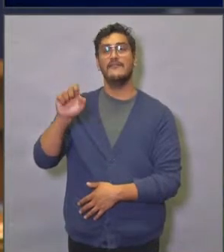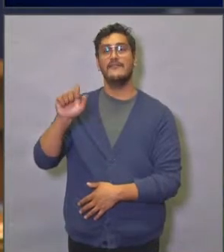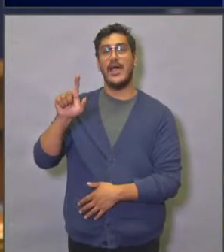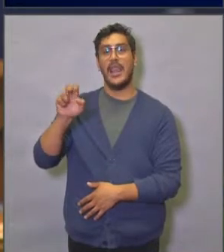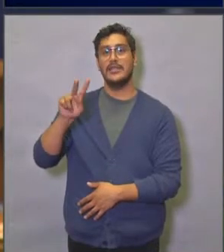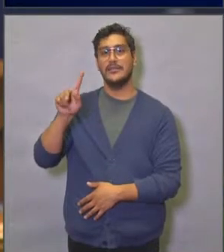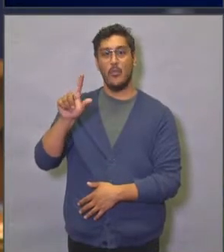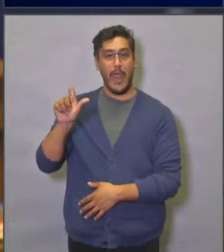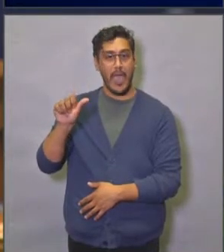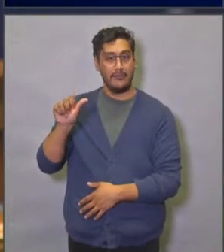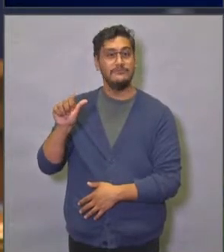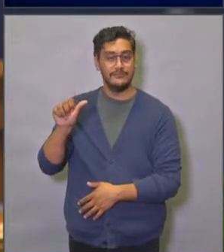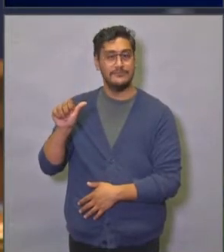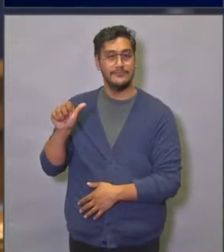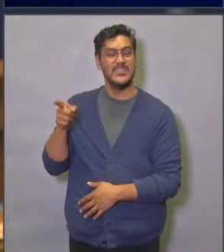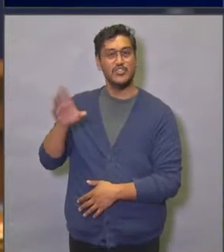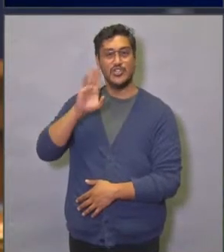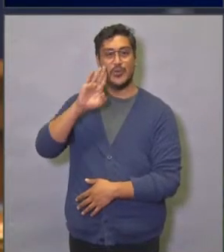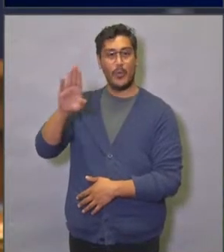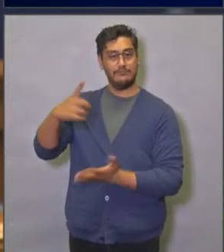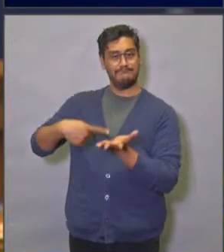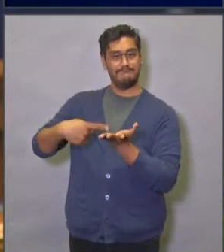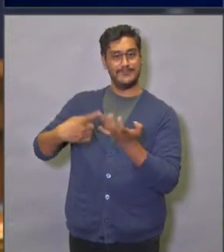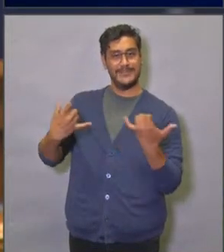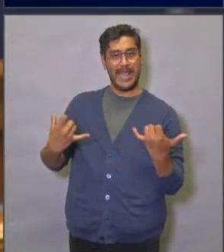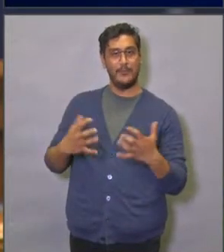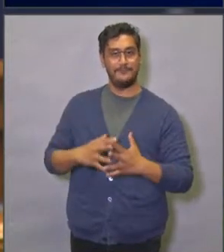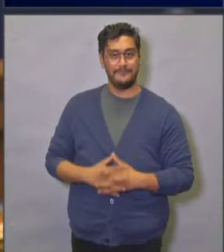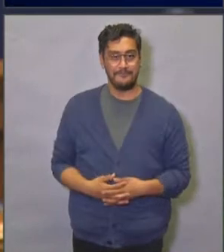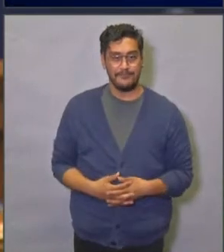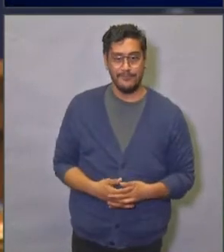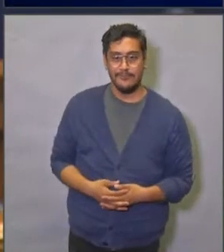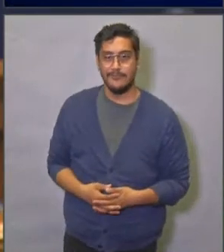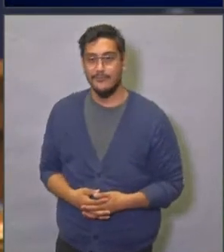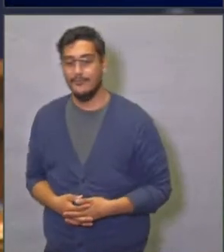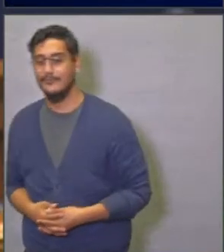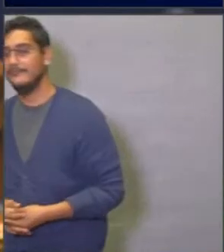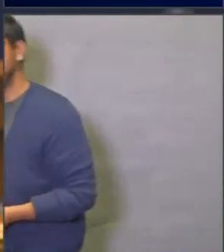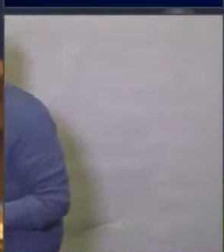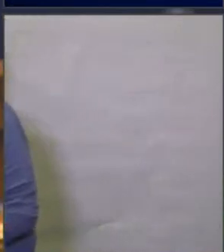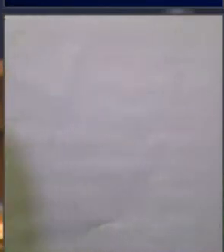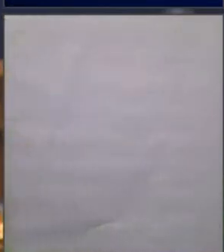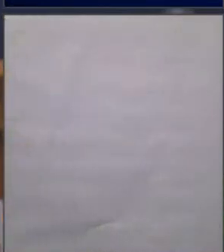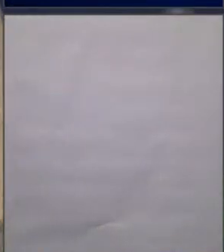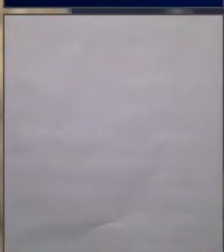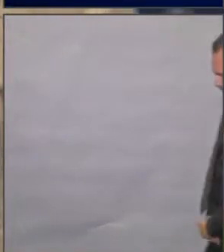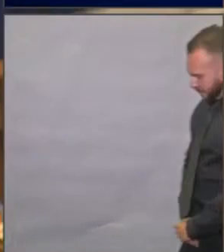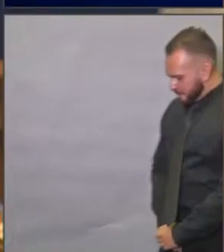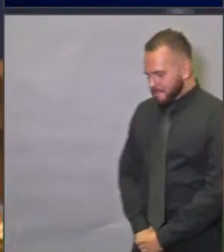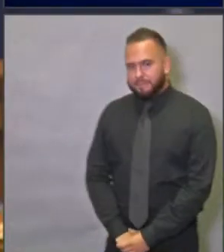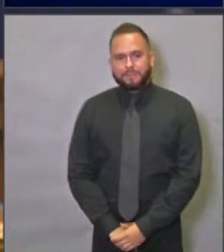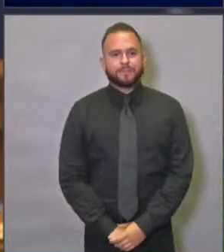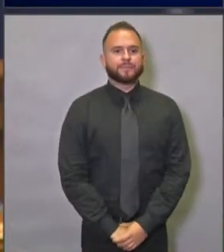Valenzuela, que les va a hablar con más información. Gracias.